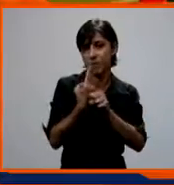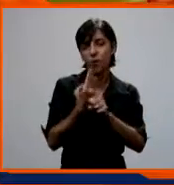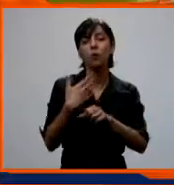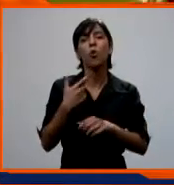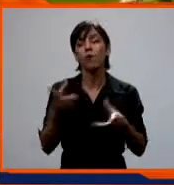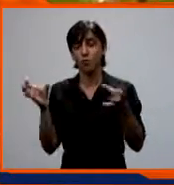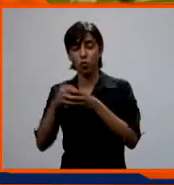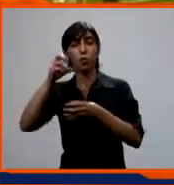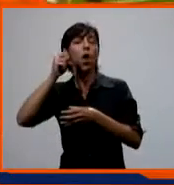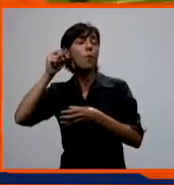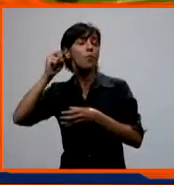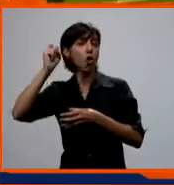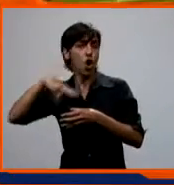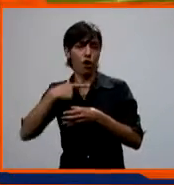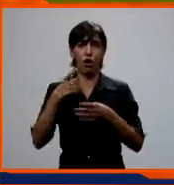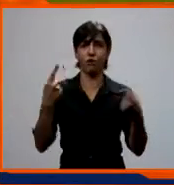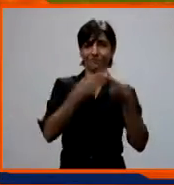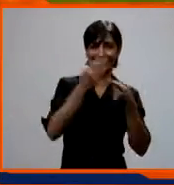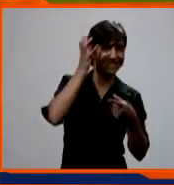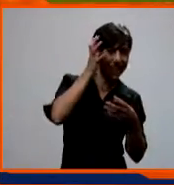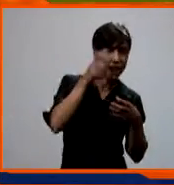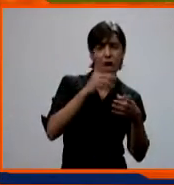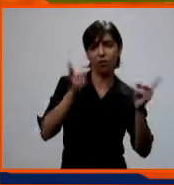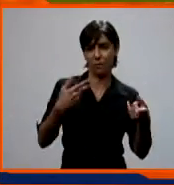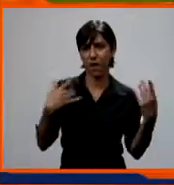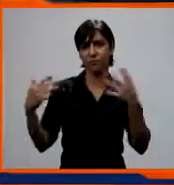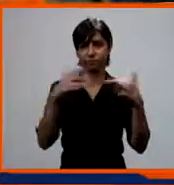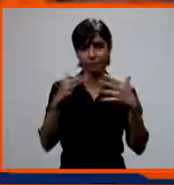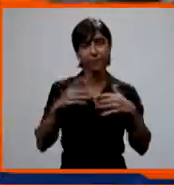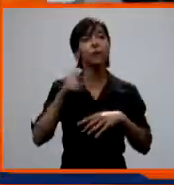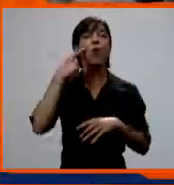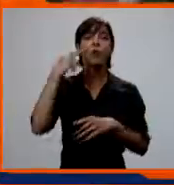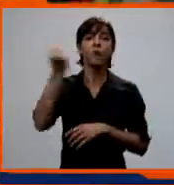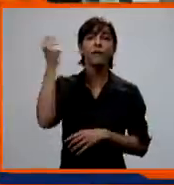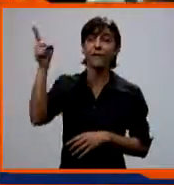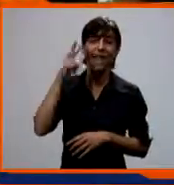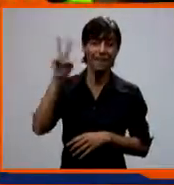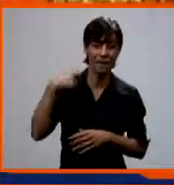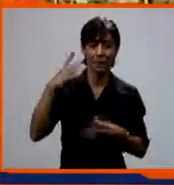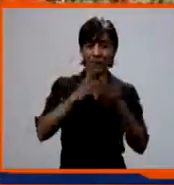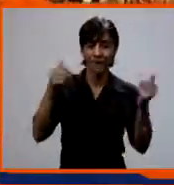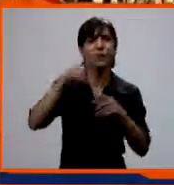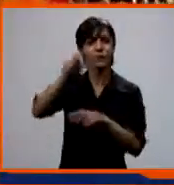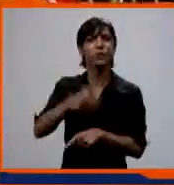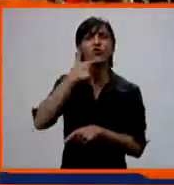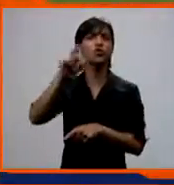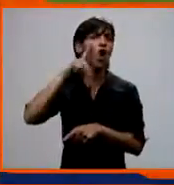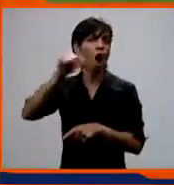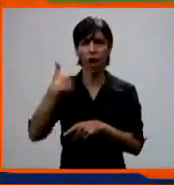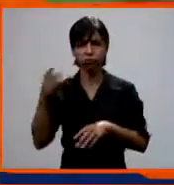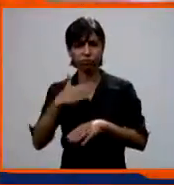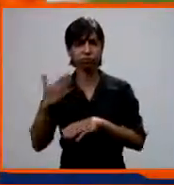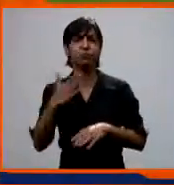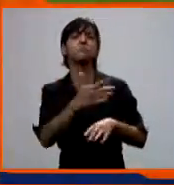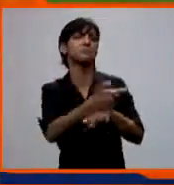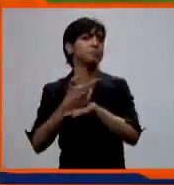Morón e Italiano, pero lo importante estaba aquí. Segundo tiempo, cuando el juego terminaba, una muy buena jugada individual de Cristian Soria. Le rompe el arco